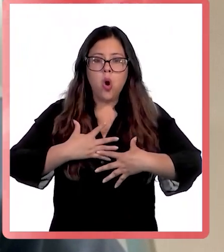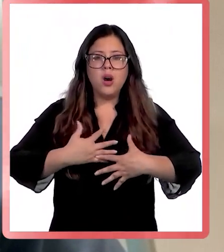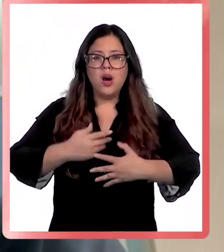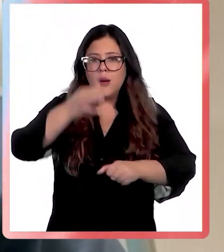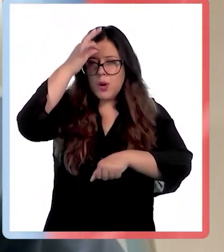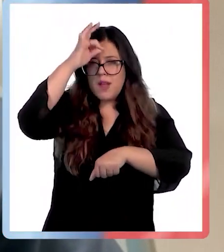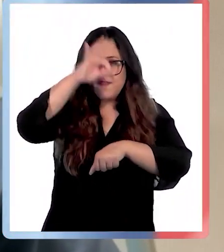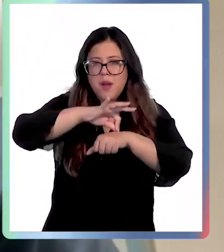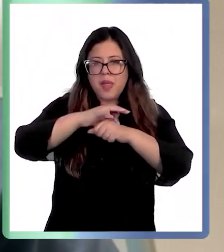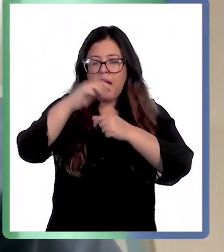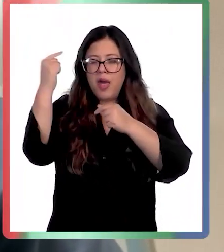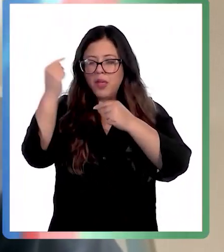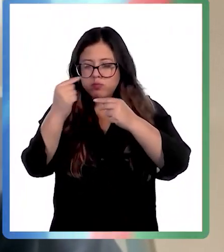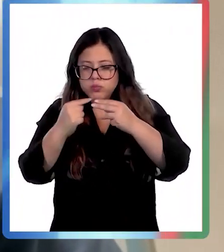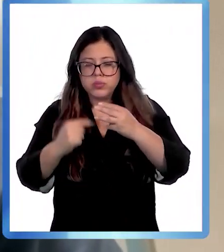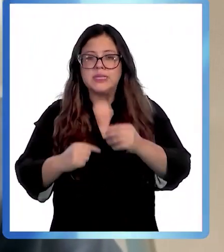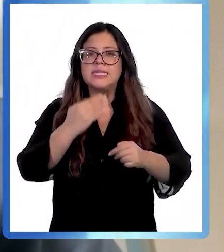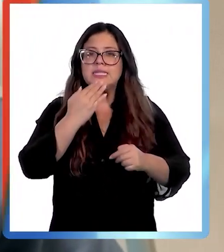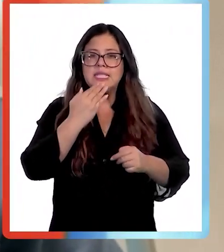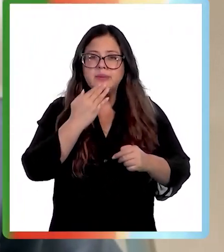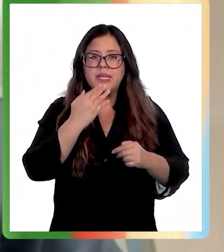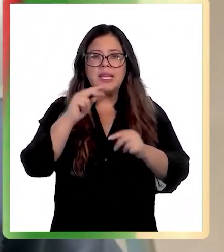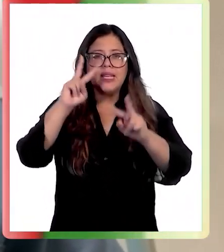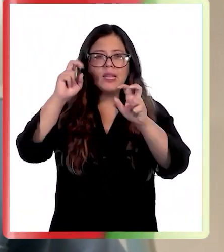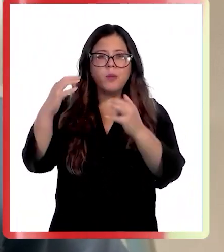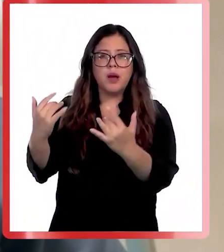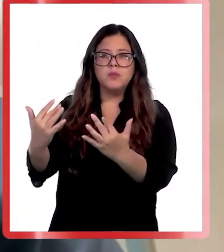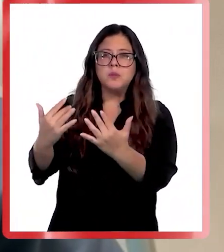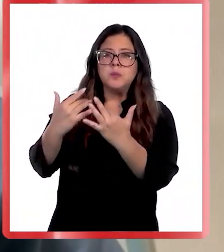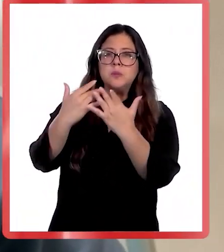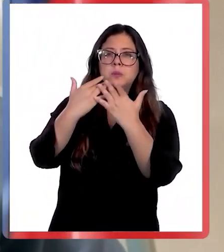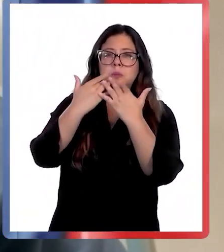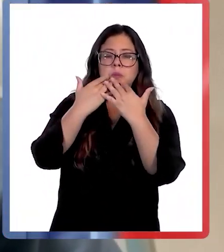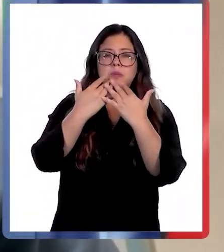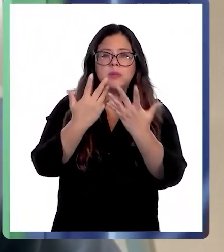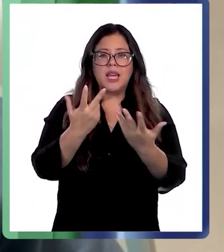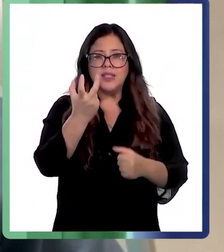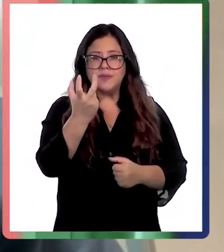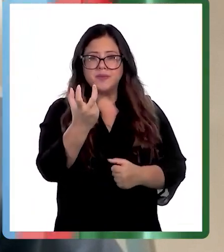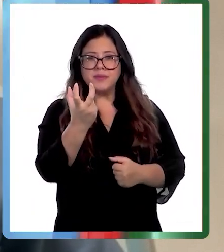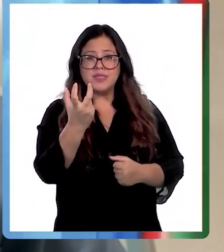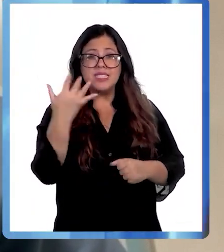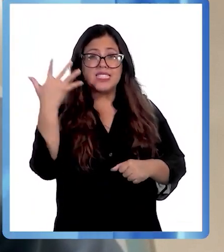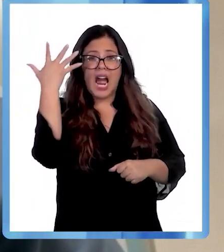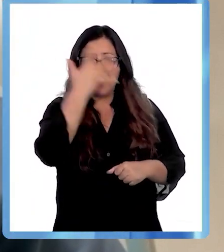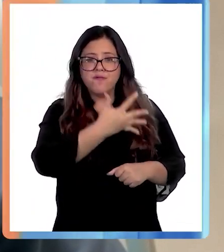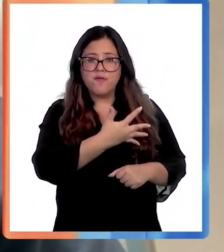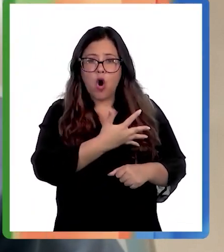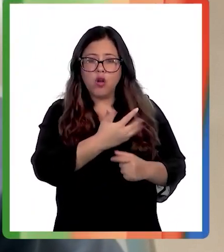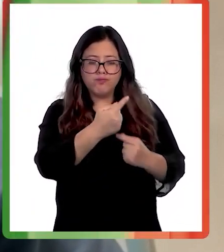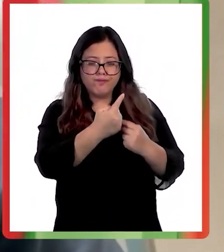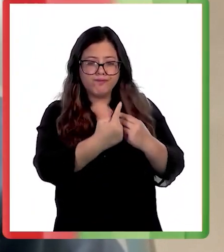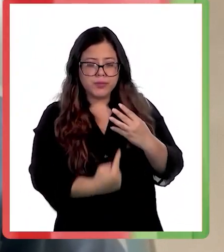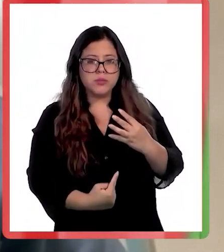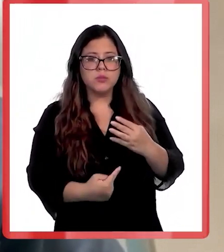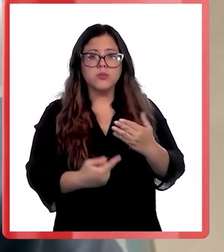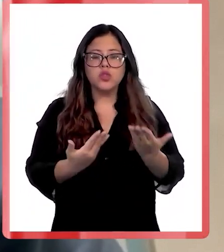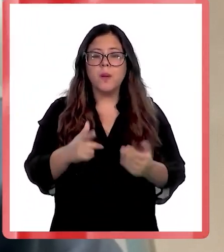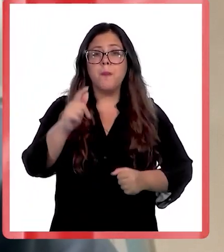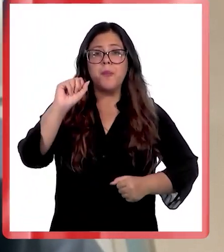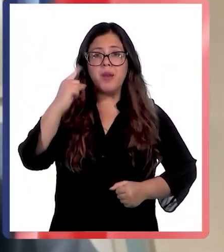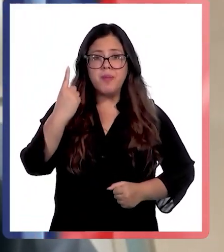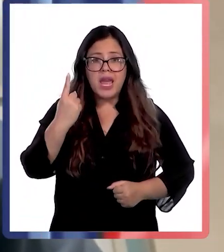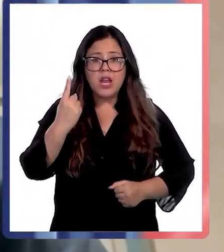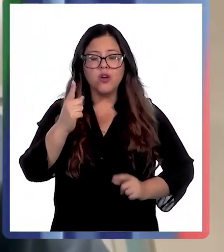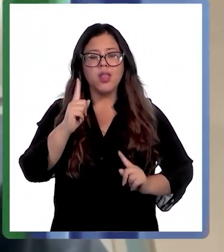inflaman por virus, bacterias, hongos, etcétera, sino también partículas irritantes como el carbón, producto de la combustión, pueden hacerlo. Por lo tanto, yo